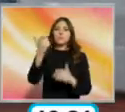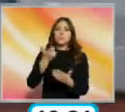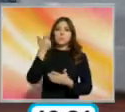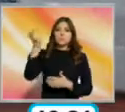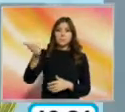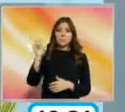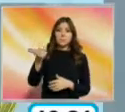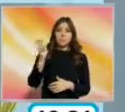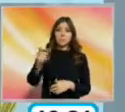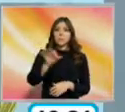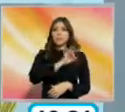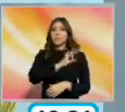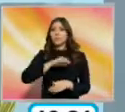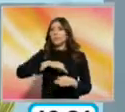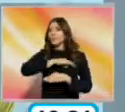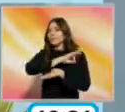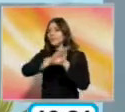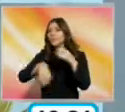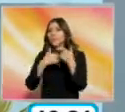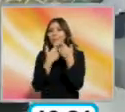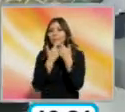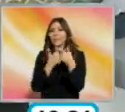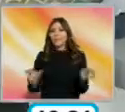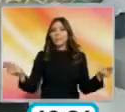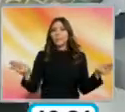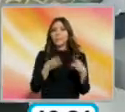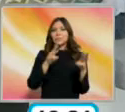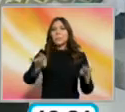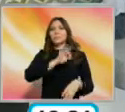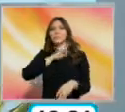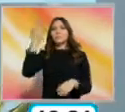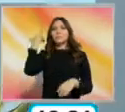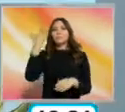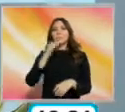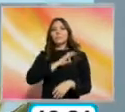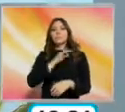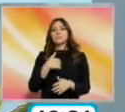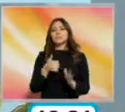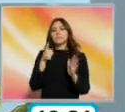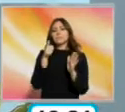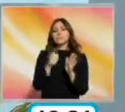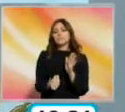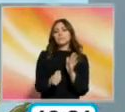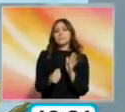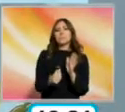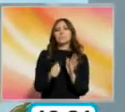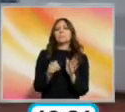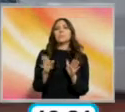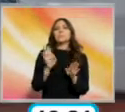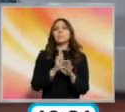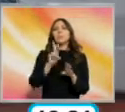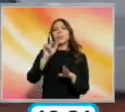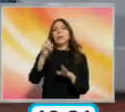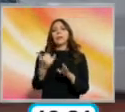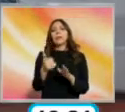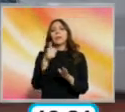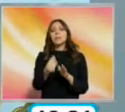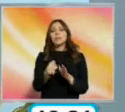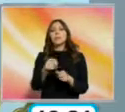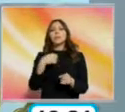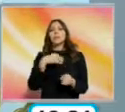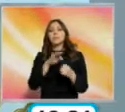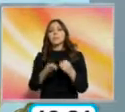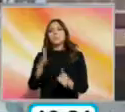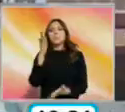Y puedo acceder a toda la música que se me antoje, toda la música que pueda escuchar. Puedo ponerle play a principio de mes, ponerle stop al final